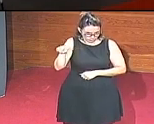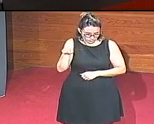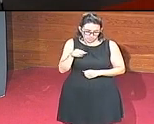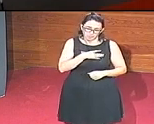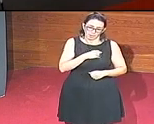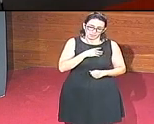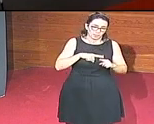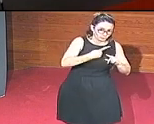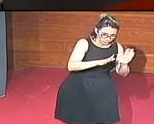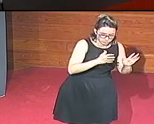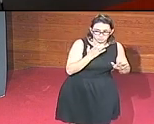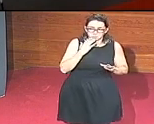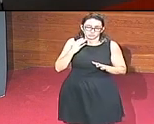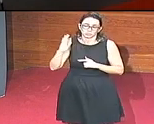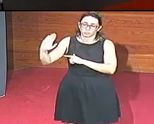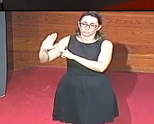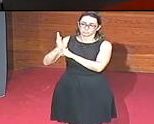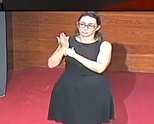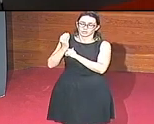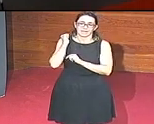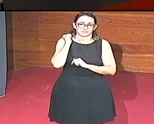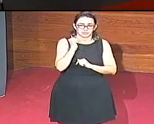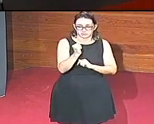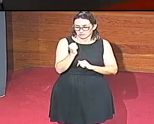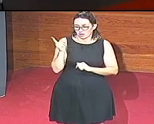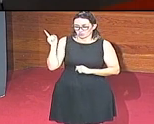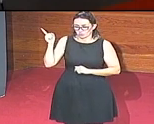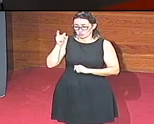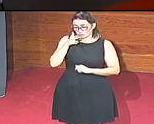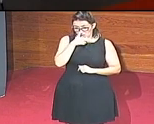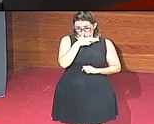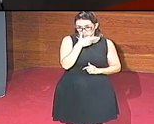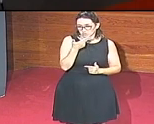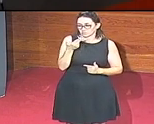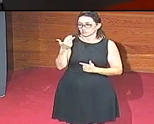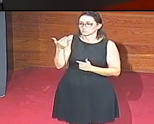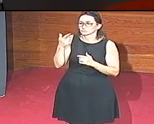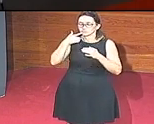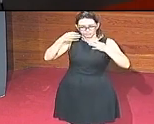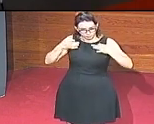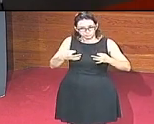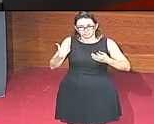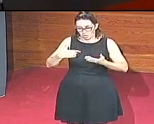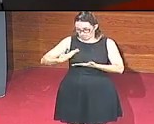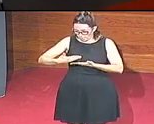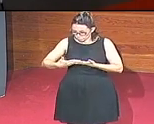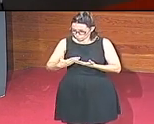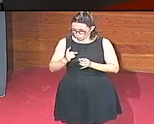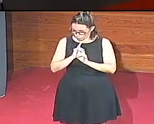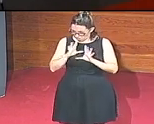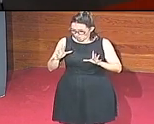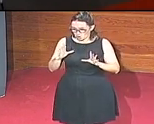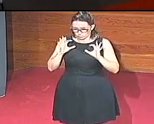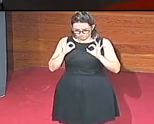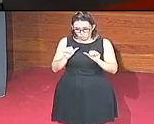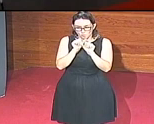asesinato que ha habido en santurce tienen todos los datos contrastados de que ha sucedido así no es